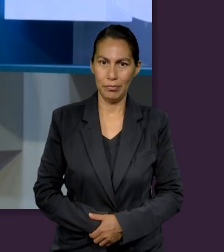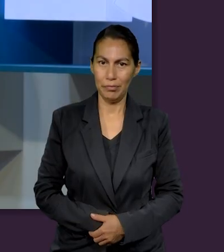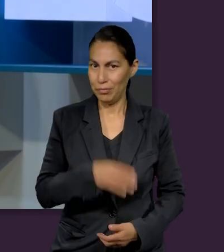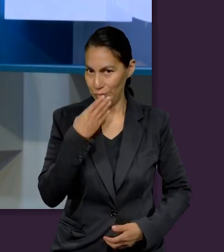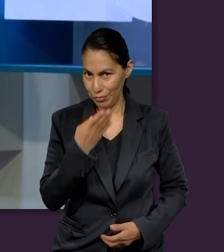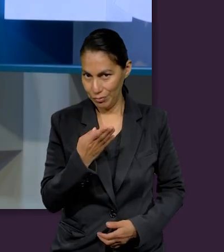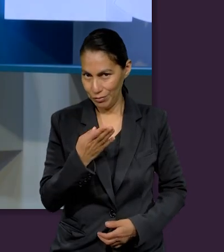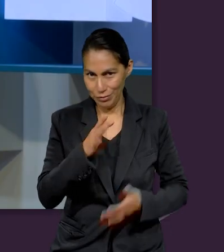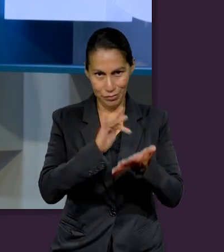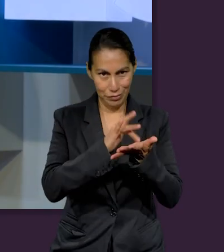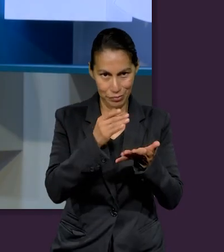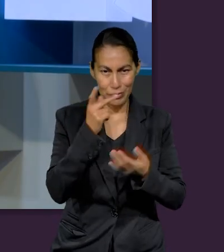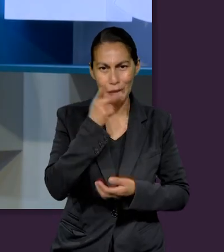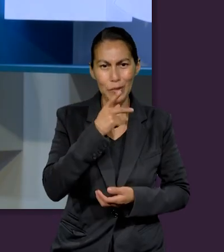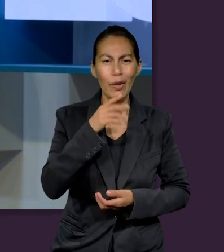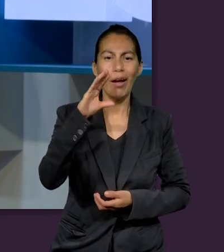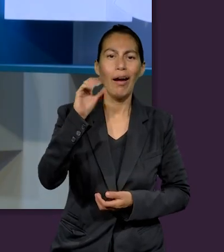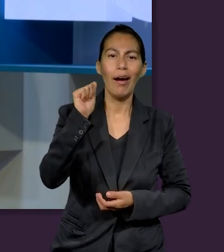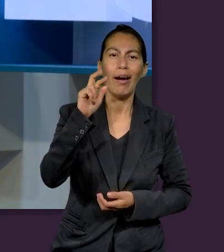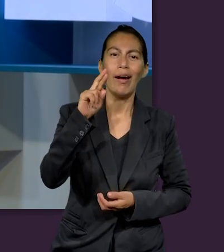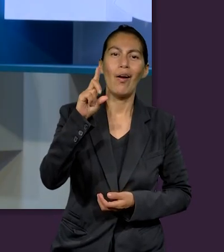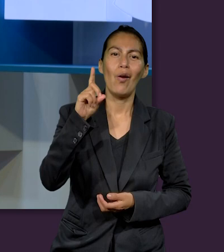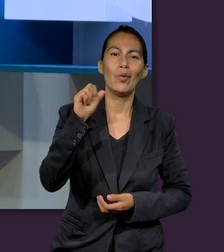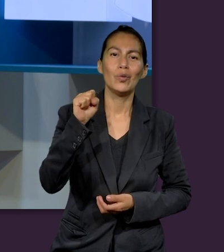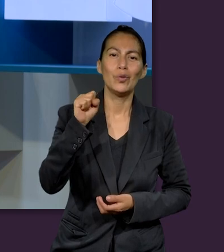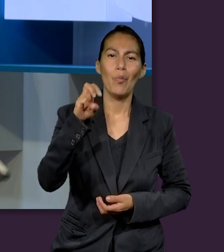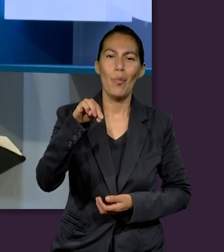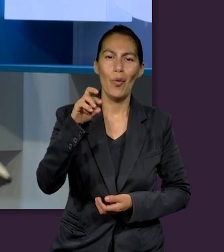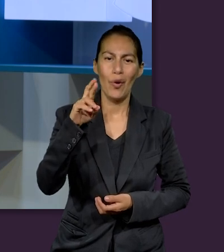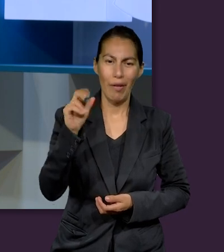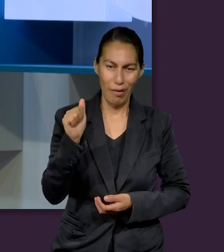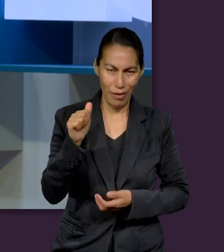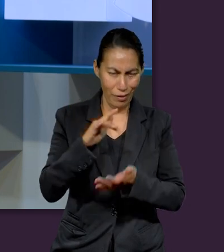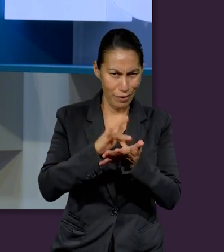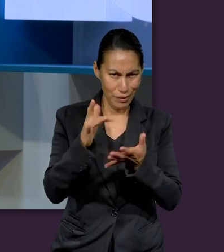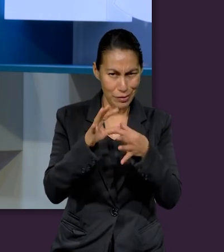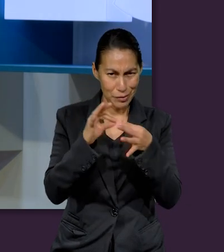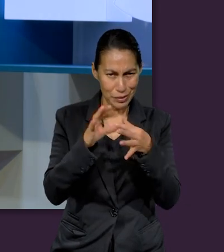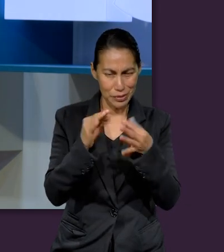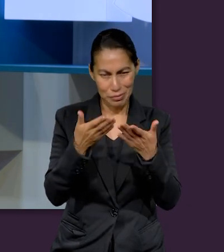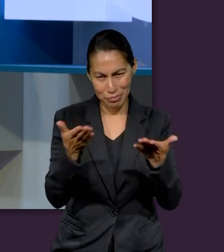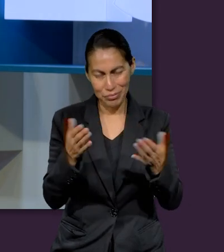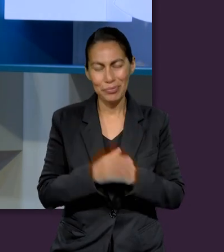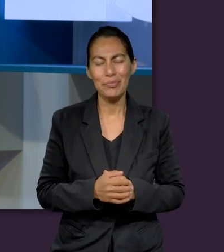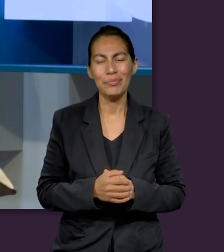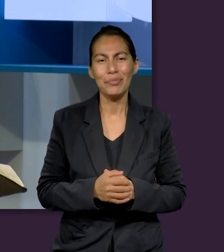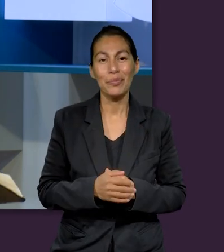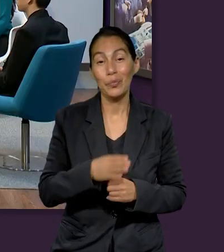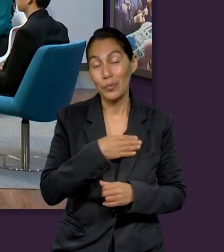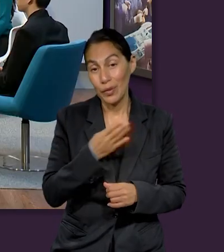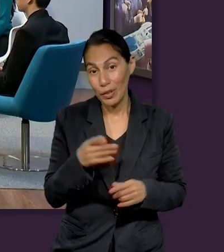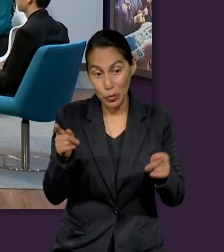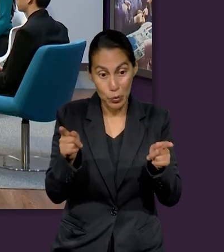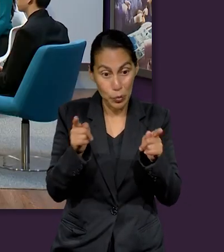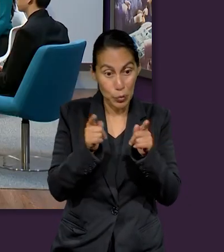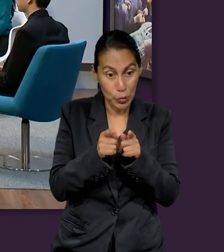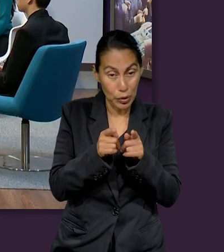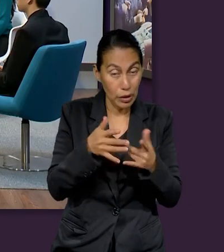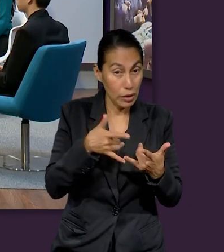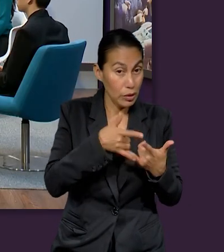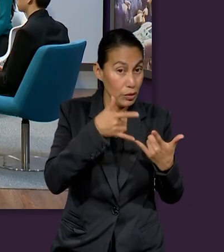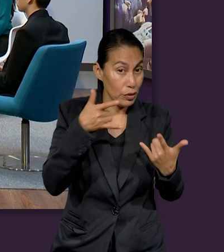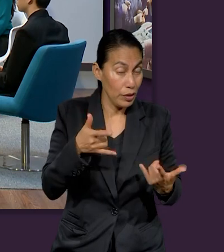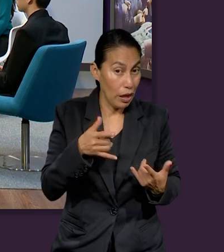bien gracias Al Pastor Carlos Mora por aclararnos estos pasajes Y bueno en resumida cuenta el rico